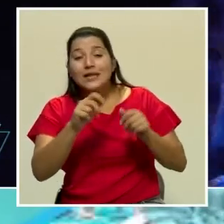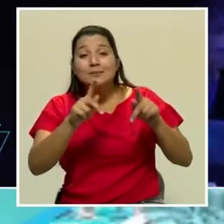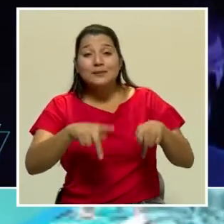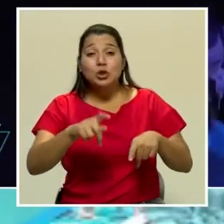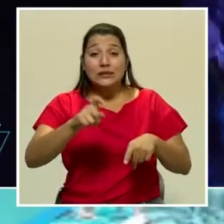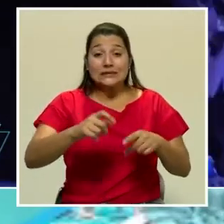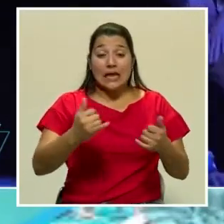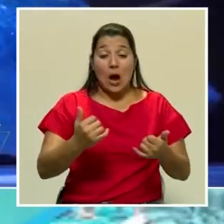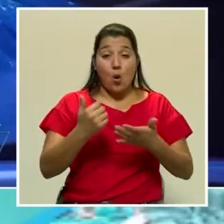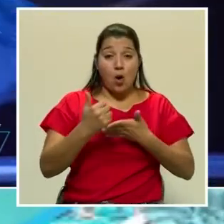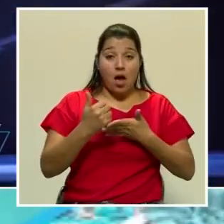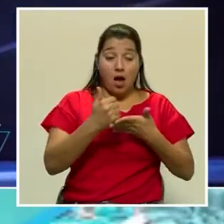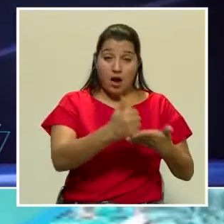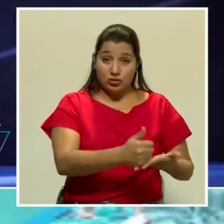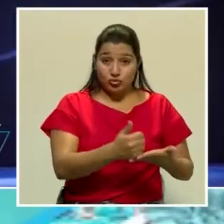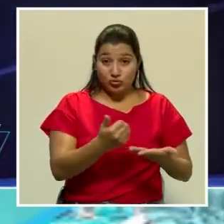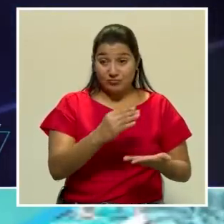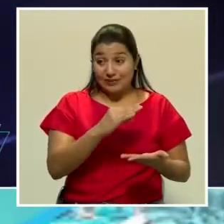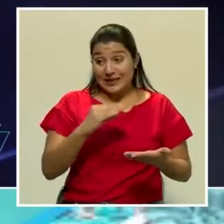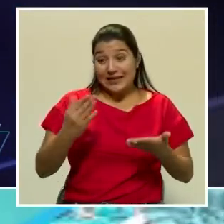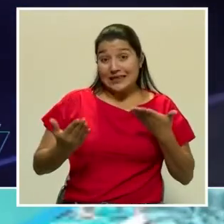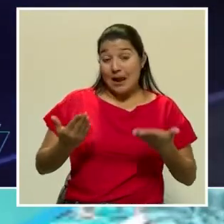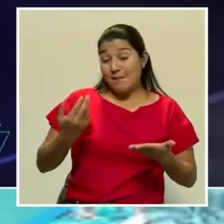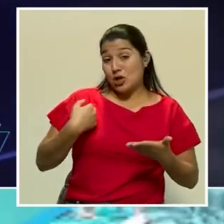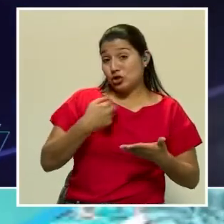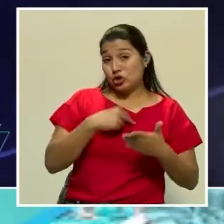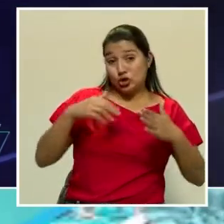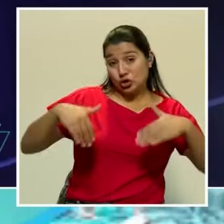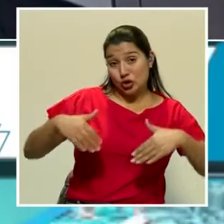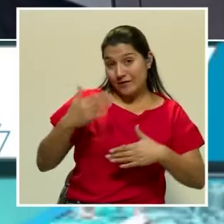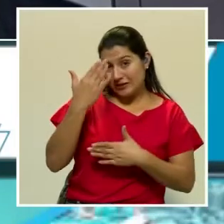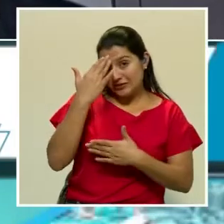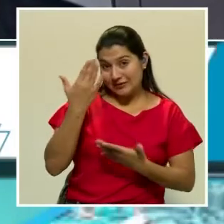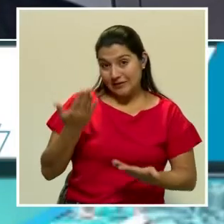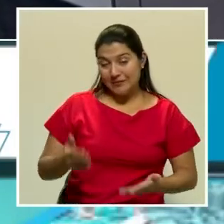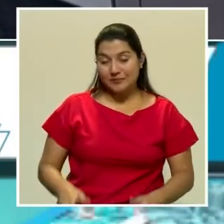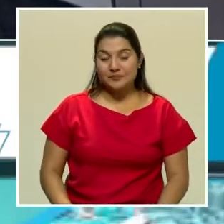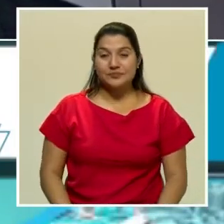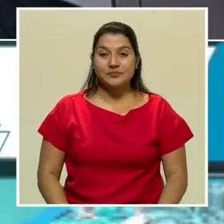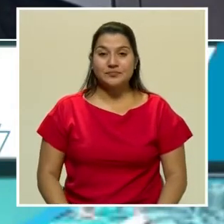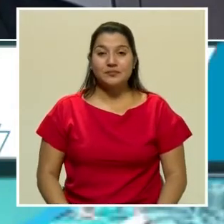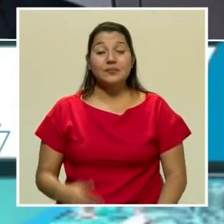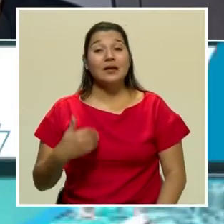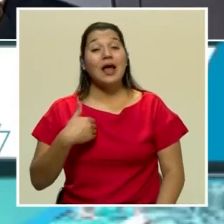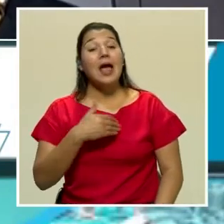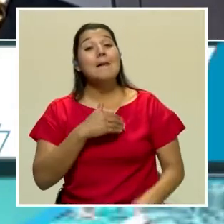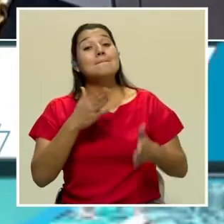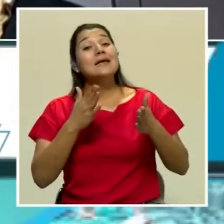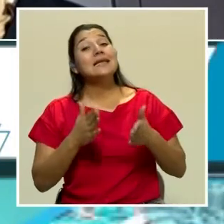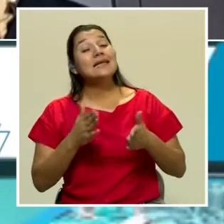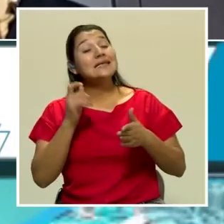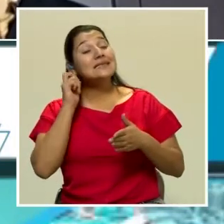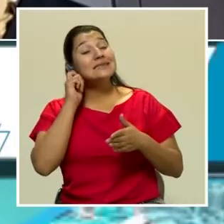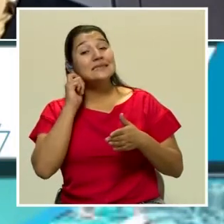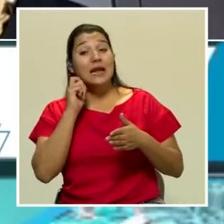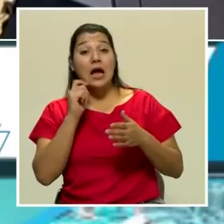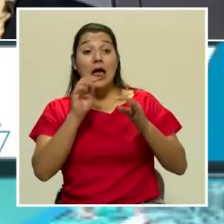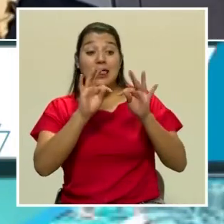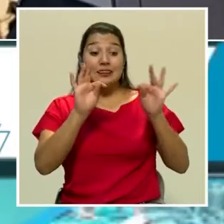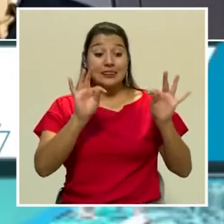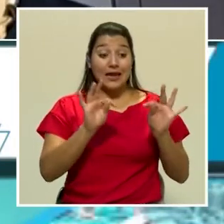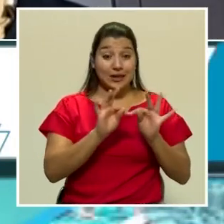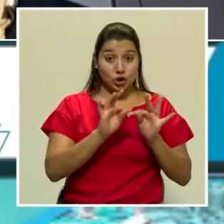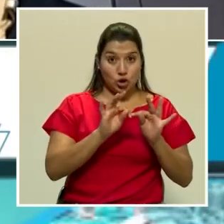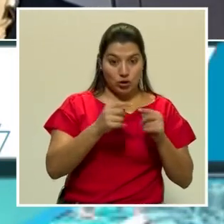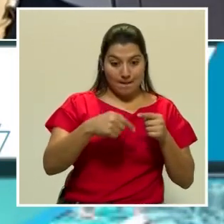radar por las vías actuales de información y datos que manejamos. Señora ministra, además de la Teletón de este